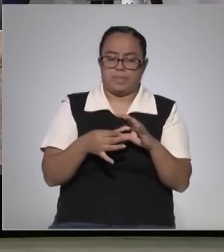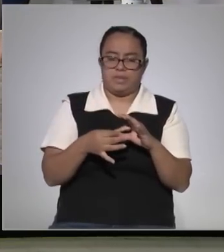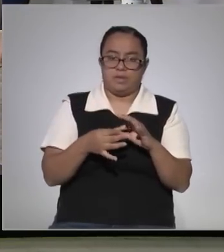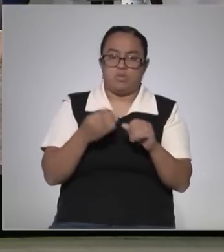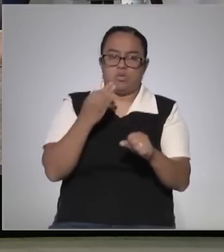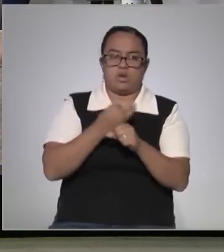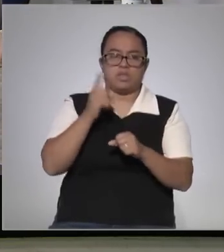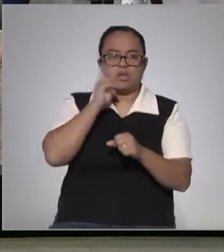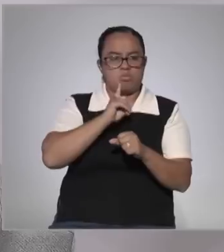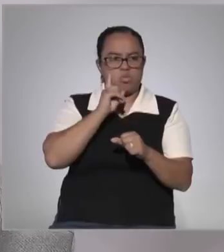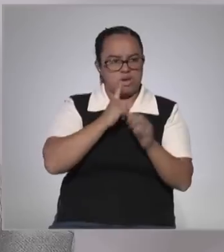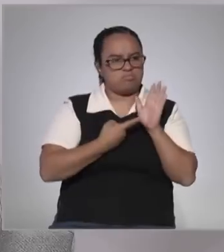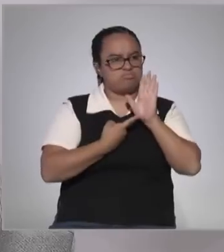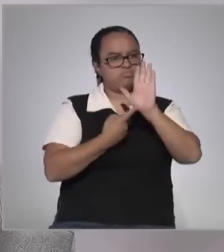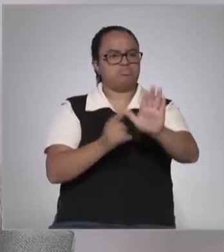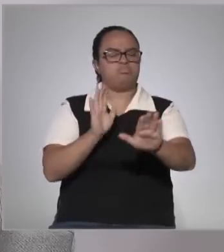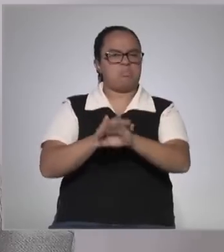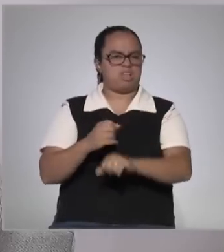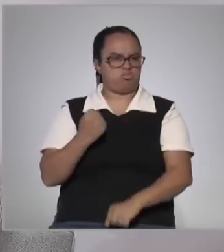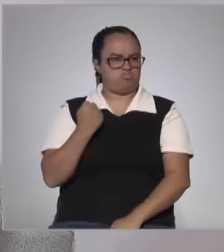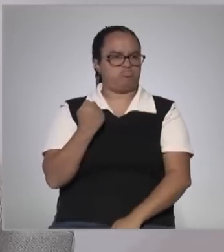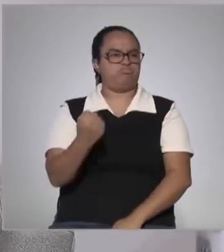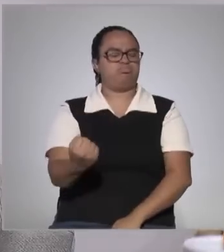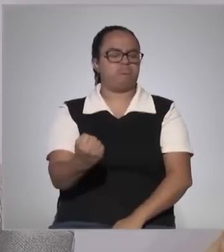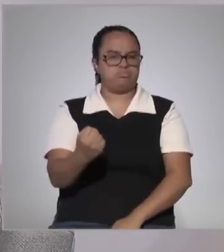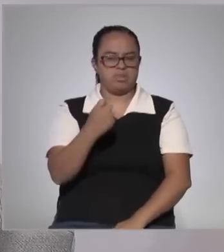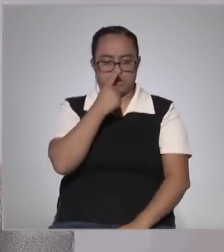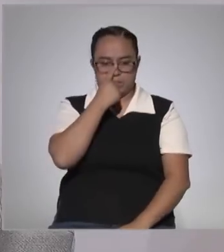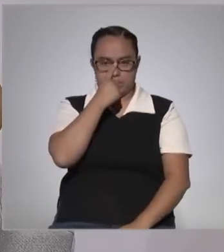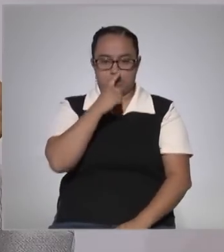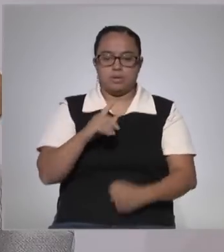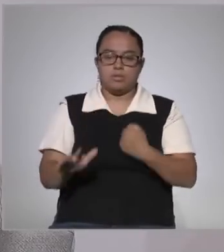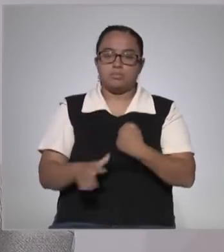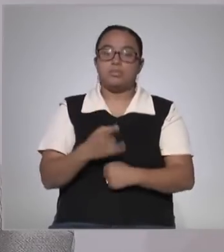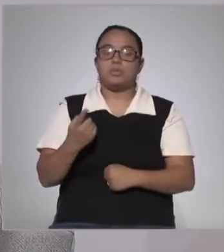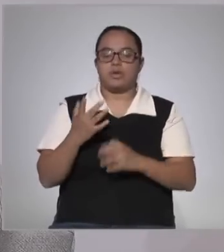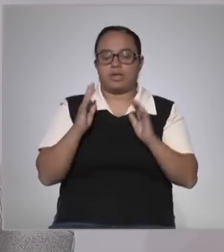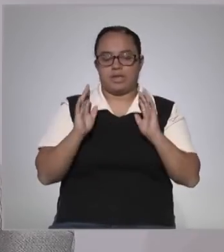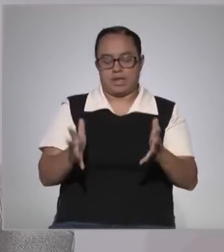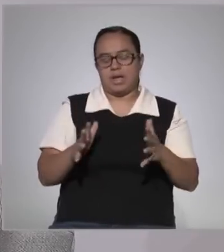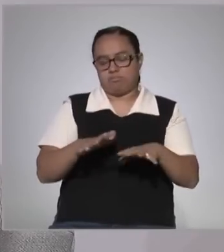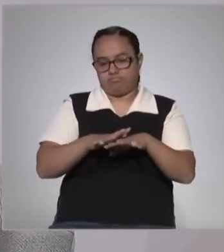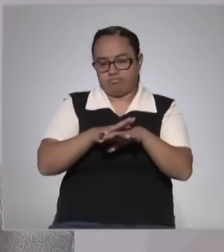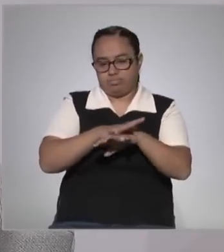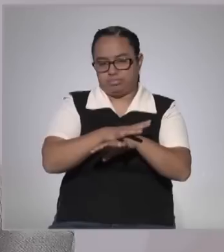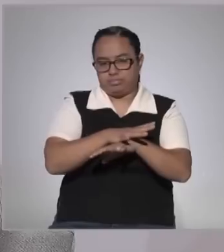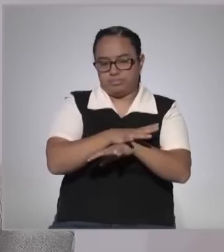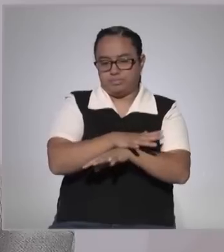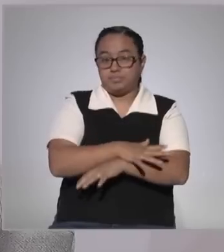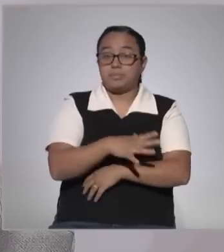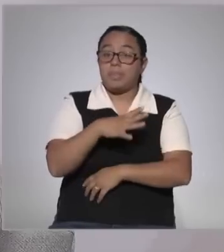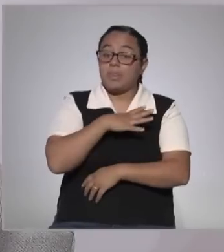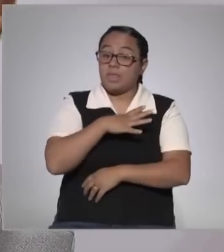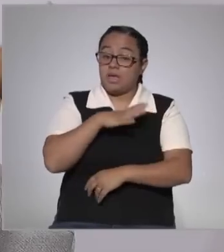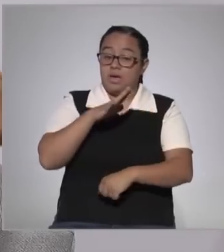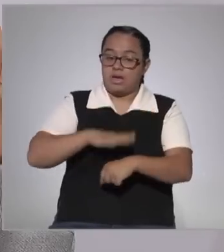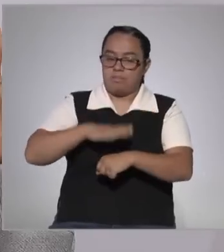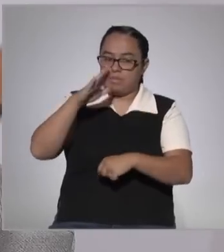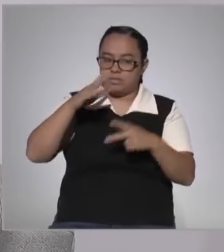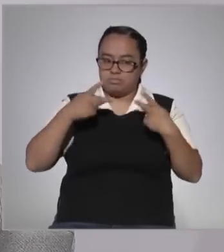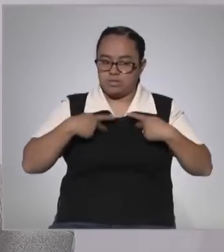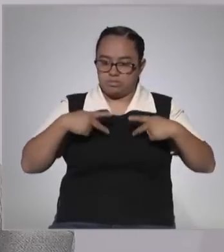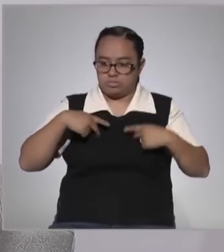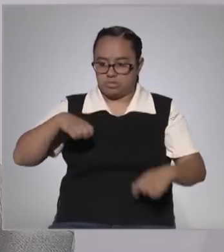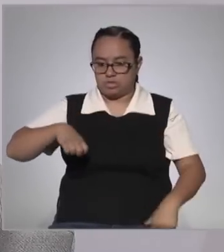se visibiliza por justamente la inversión demográfica que tenemos muchos más personas